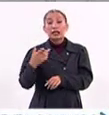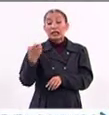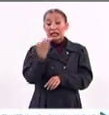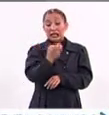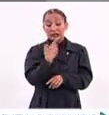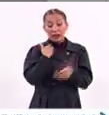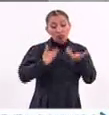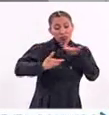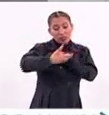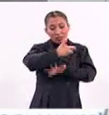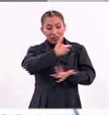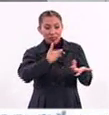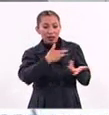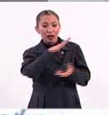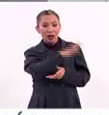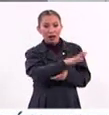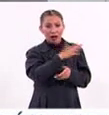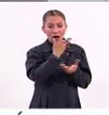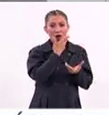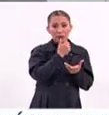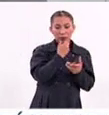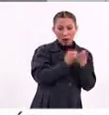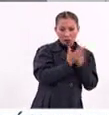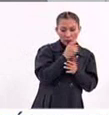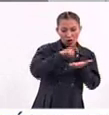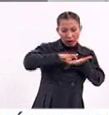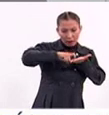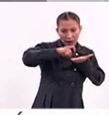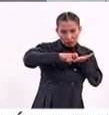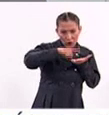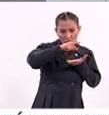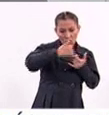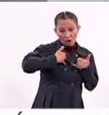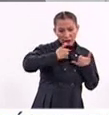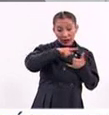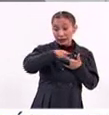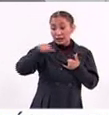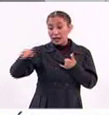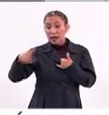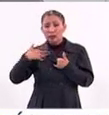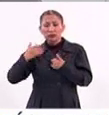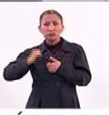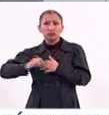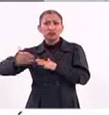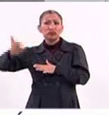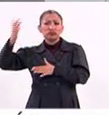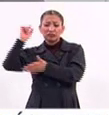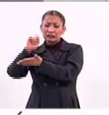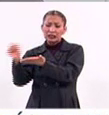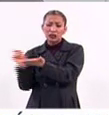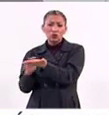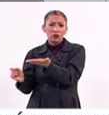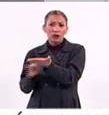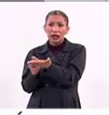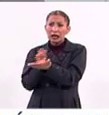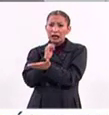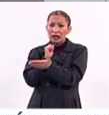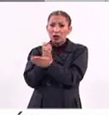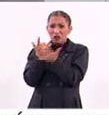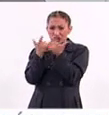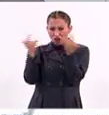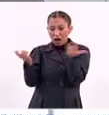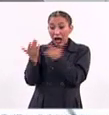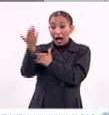este diálogo entre un artista contemporáneo, grabador, y estos textos antiquísimos, muy anteriores a la